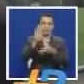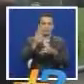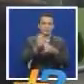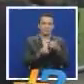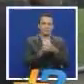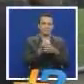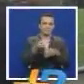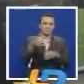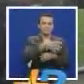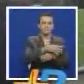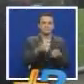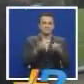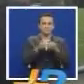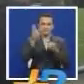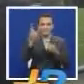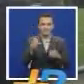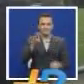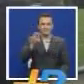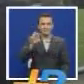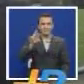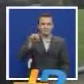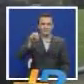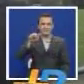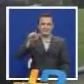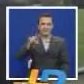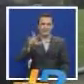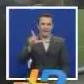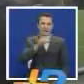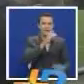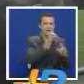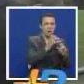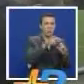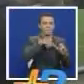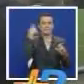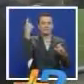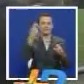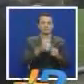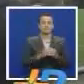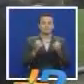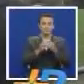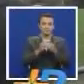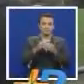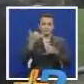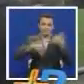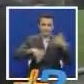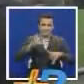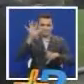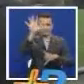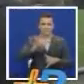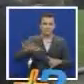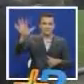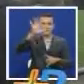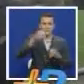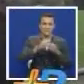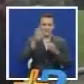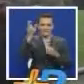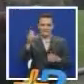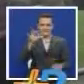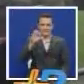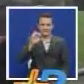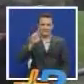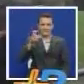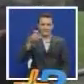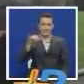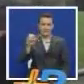El descabezamiento de Bernal, perdió Itagüí. También hablaremos de los juegos departamentales. Una nota con Sergio Romero, el arquero